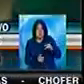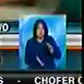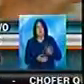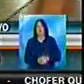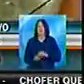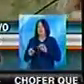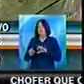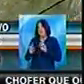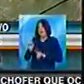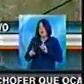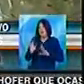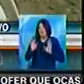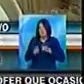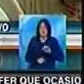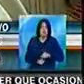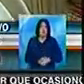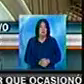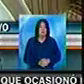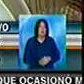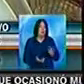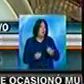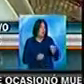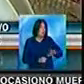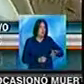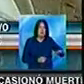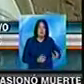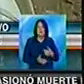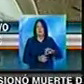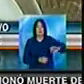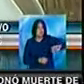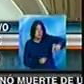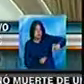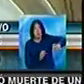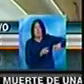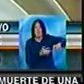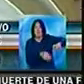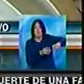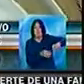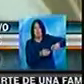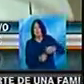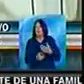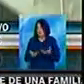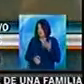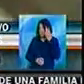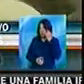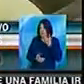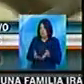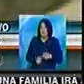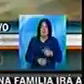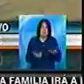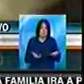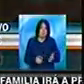¿verdad? Sí, a veces pasa, suele suceder. Los chicos también que a veces cierran el caño mal, ¿no? Sí. La idea que tenemos